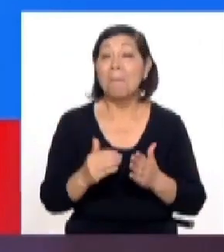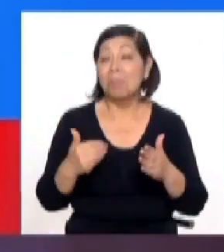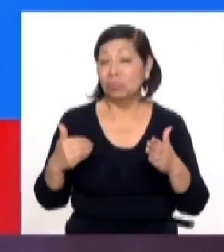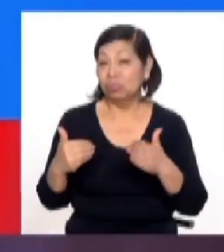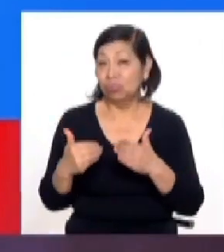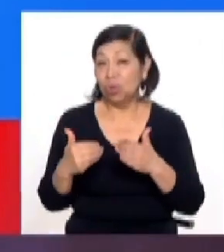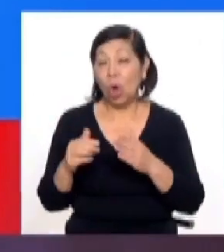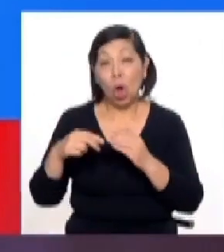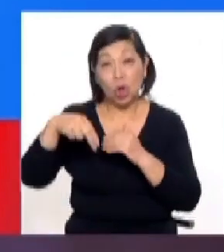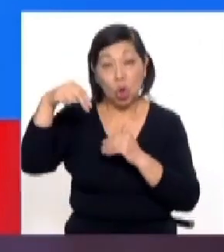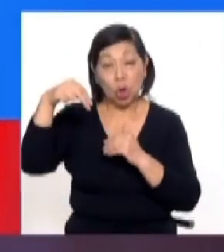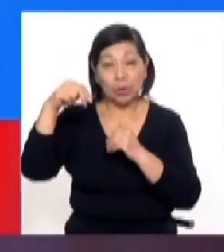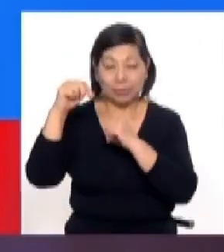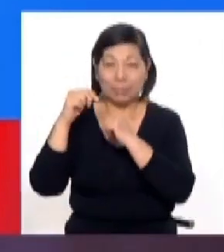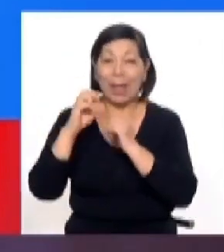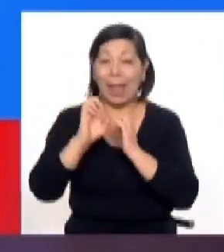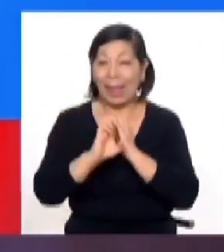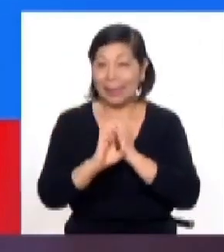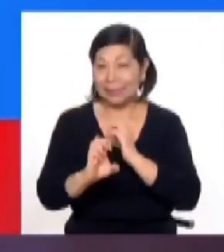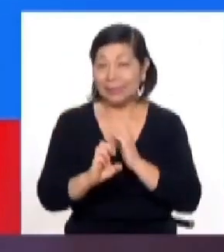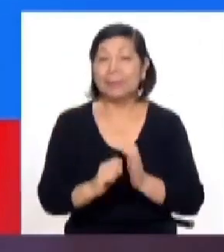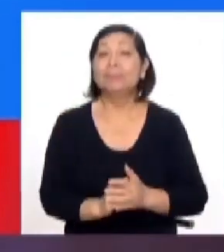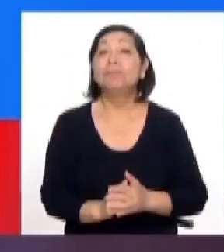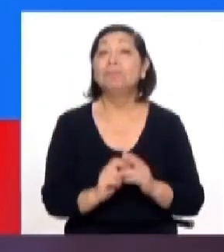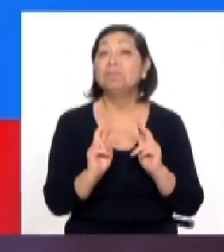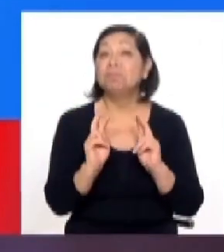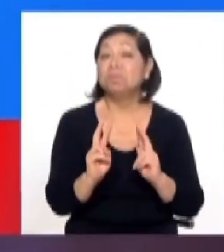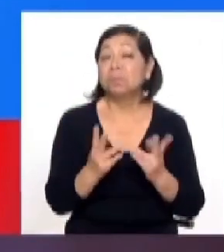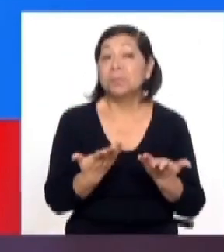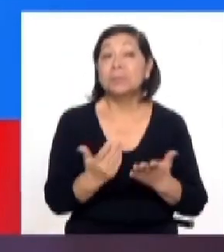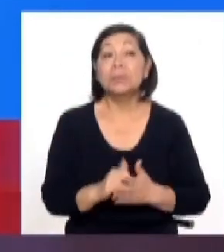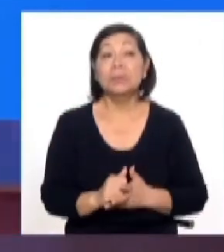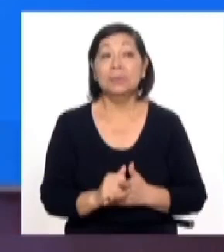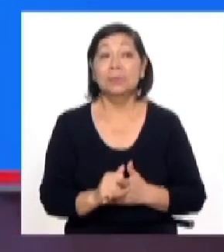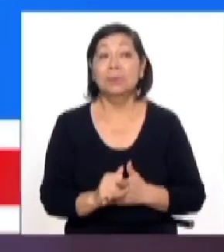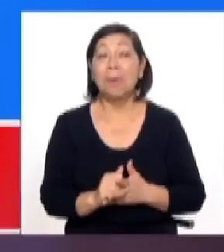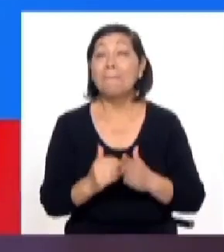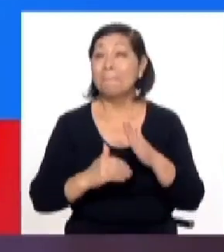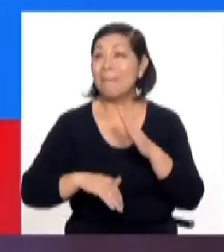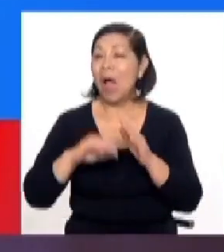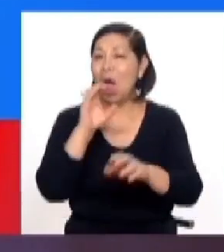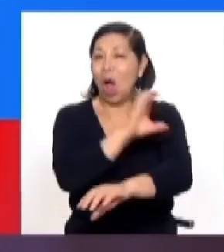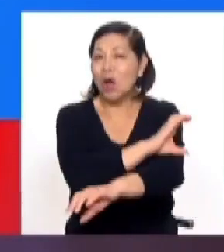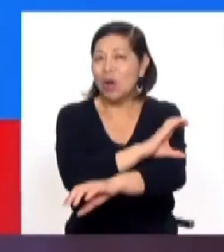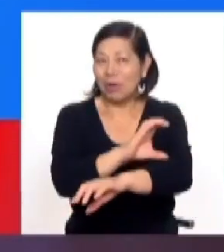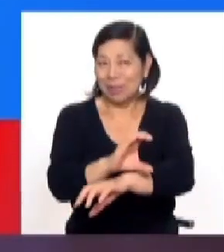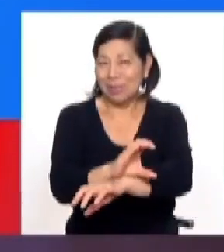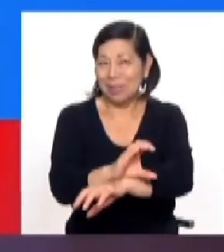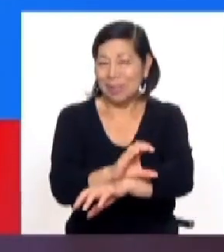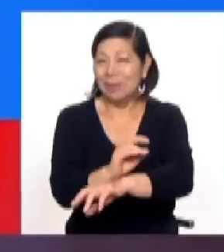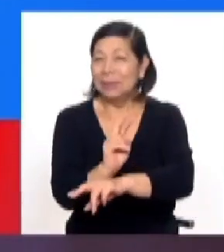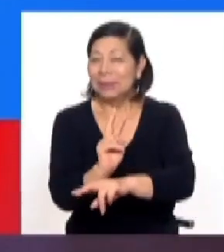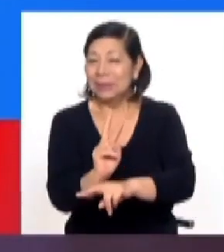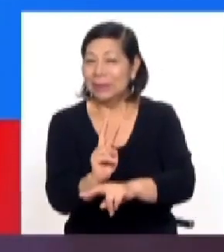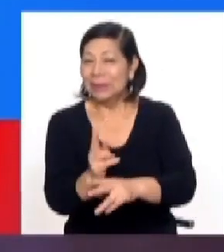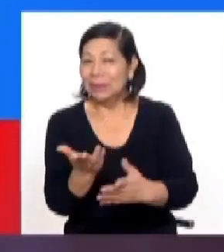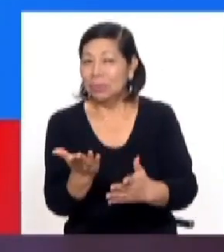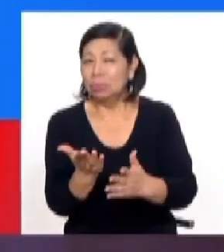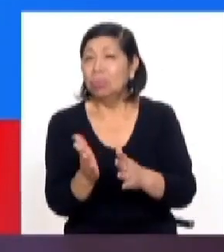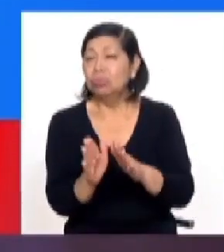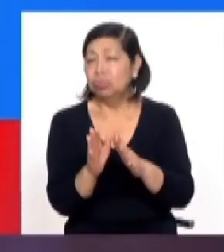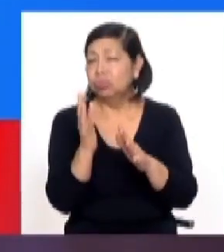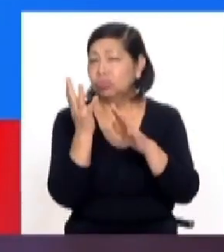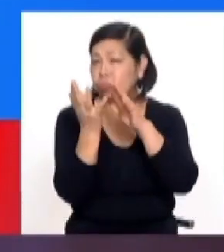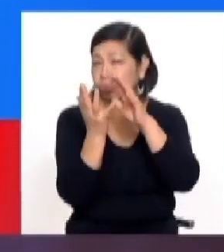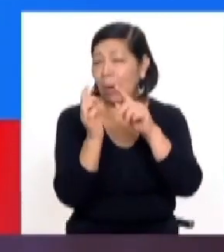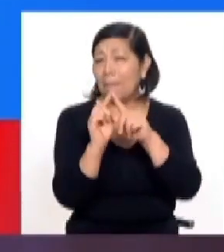ubicados hacia el norte y hacia el este si vamos a ver el panorama nacional vemos pues que la mayor parte de la costa amanecido con esta situación de cobertura